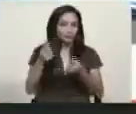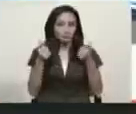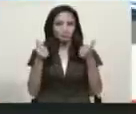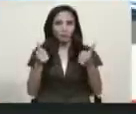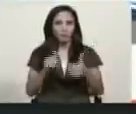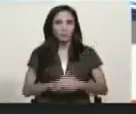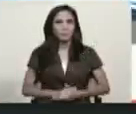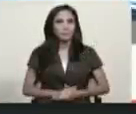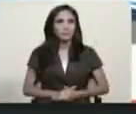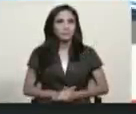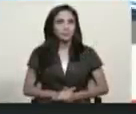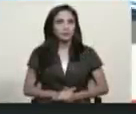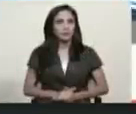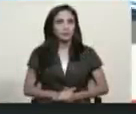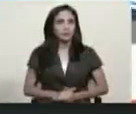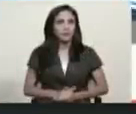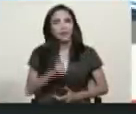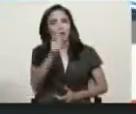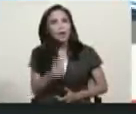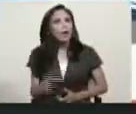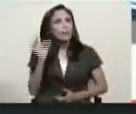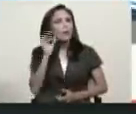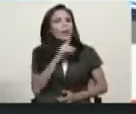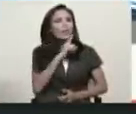Sonia Elizabeth Escaleras Aguilar,